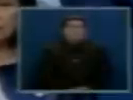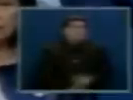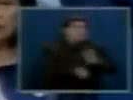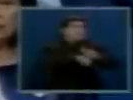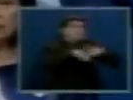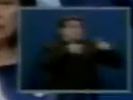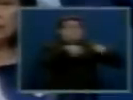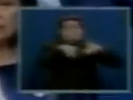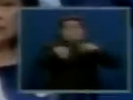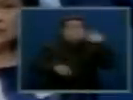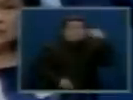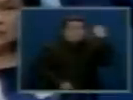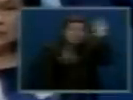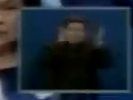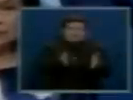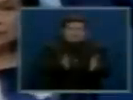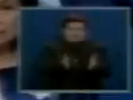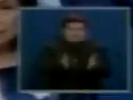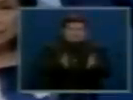los gobernantes.